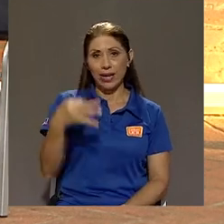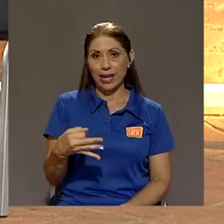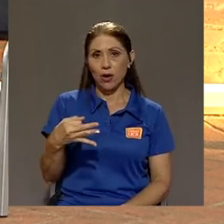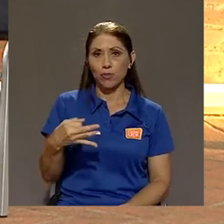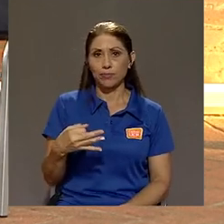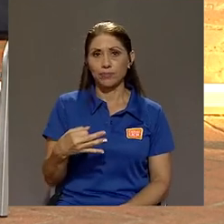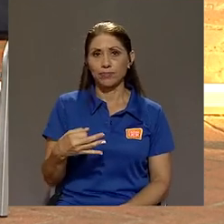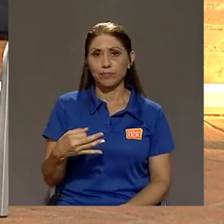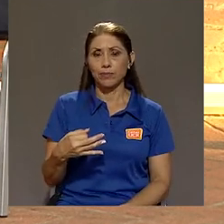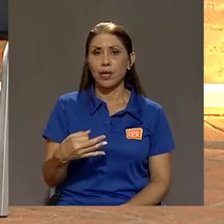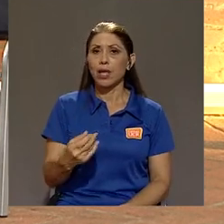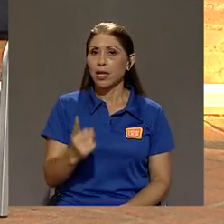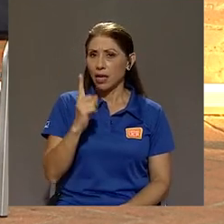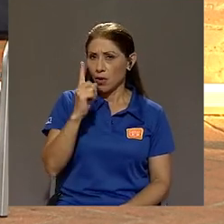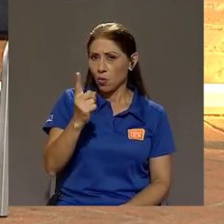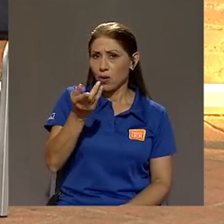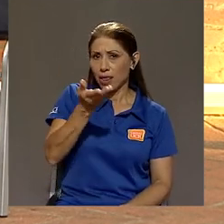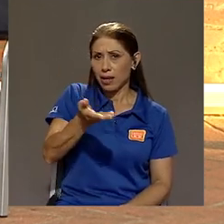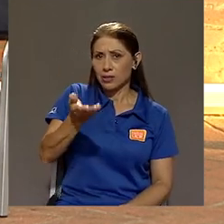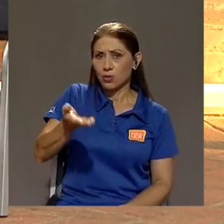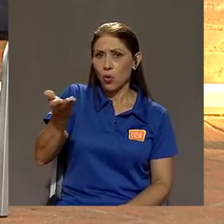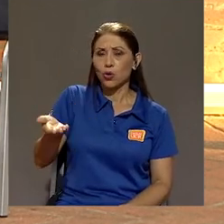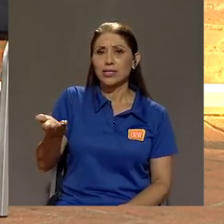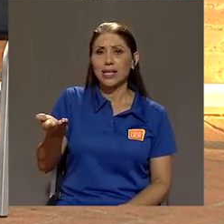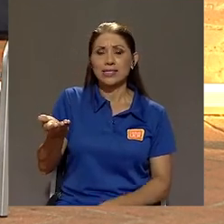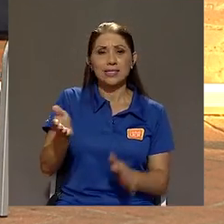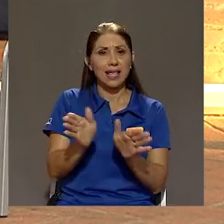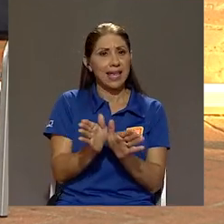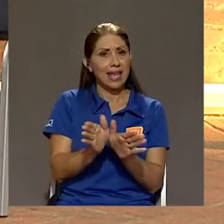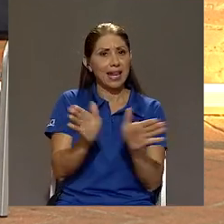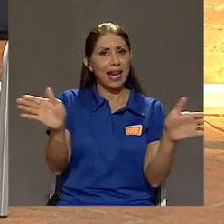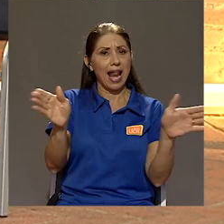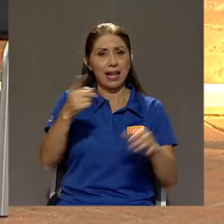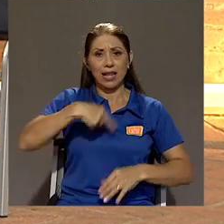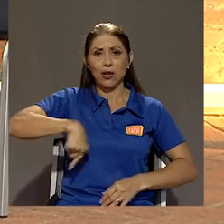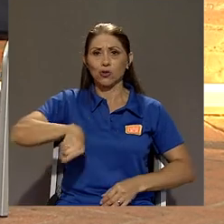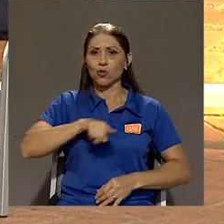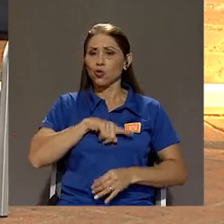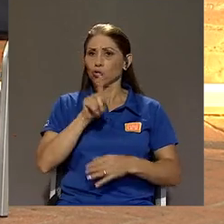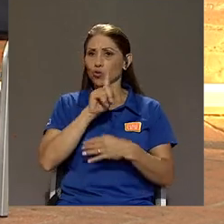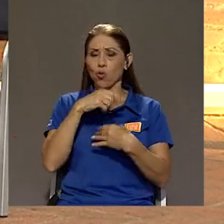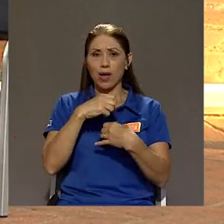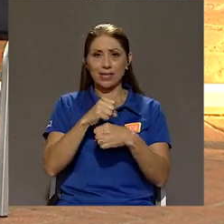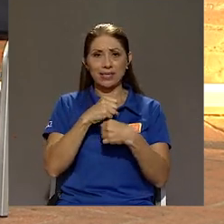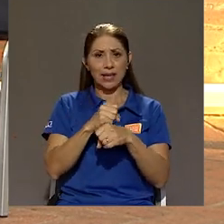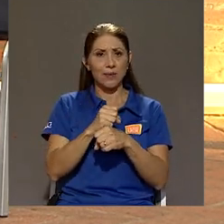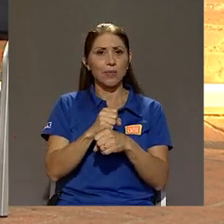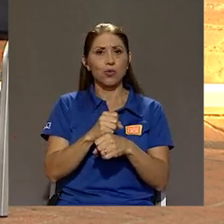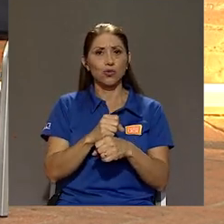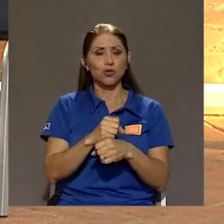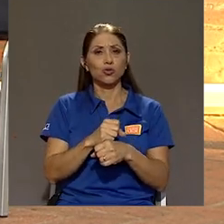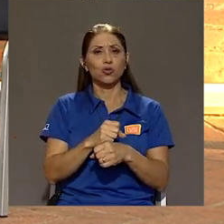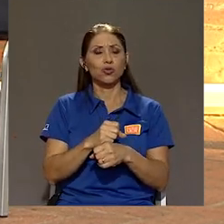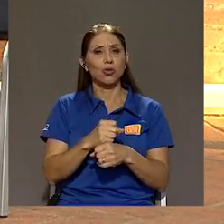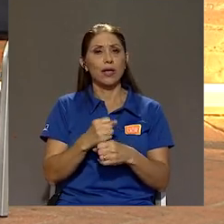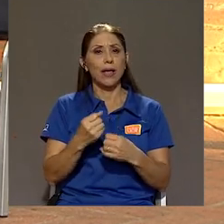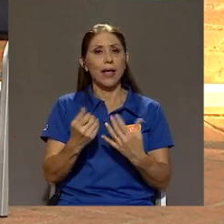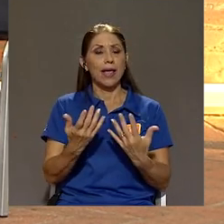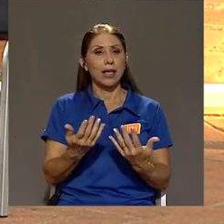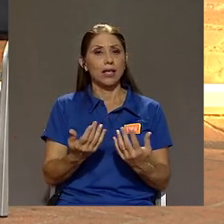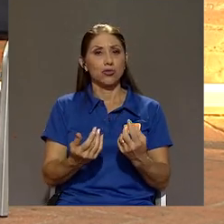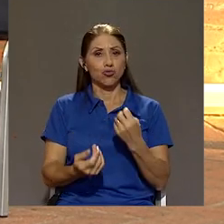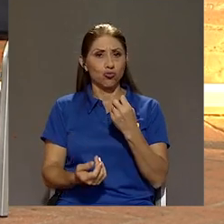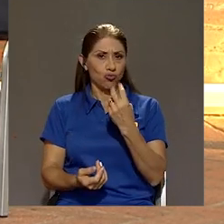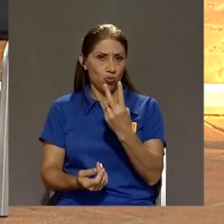yo creo que una de las cosas que en general no hacemos, me parece que hay